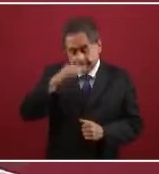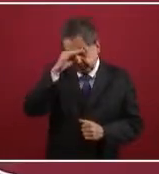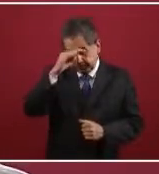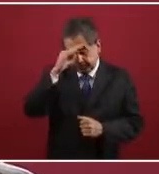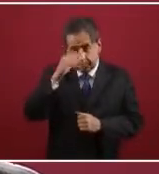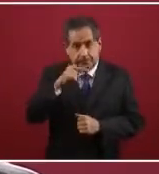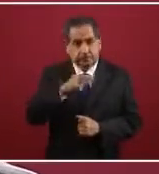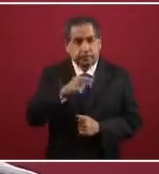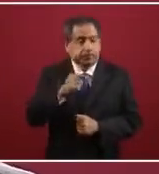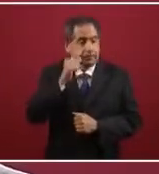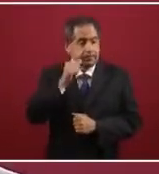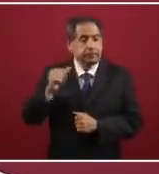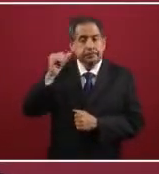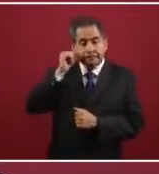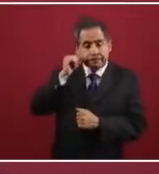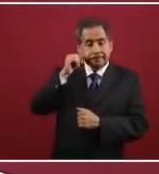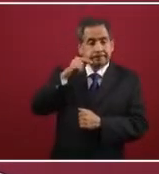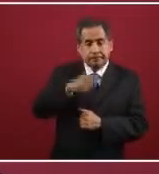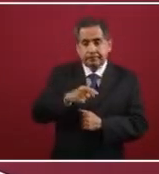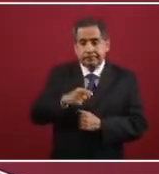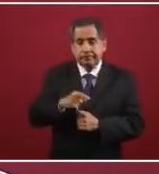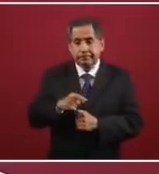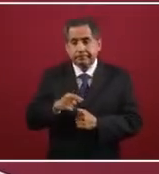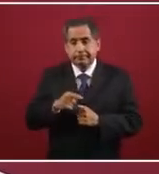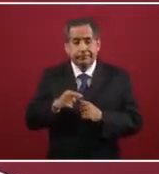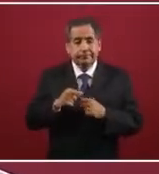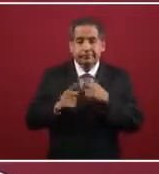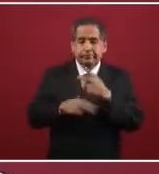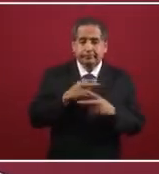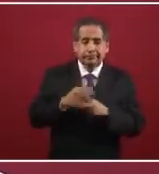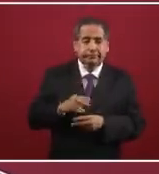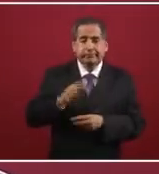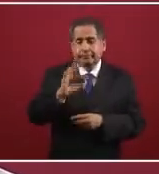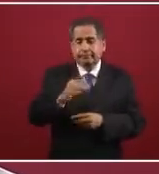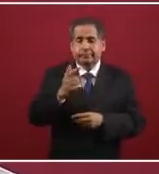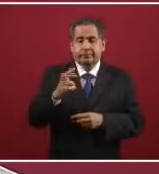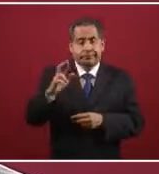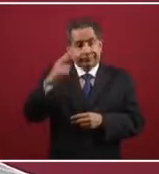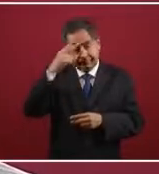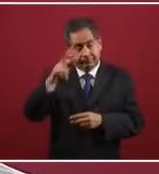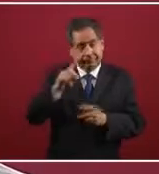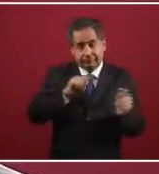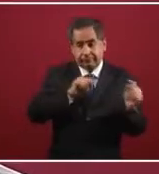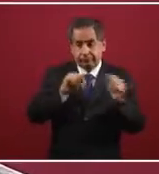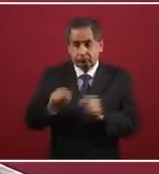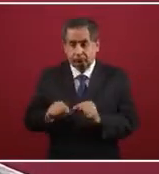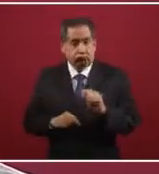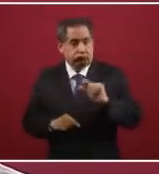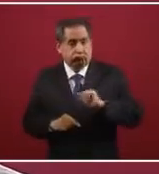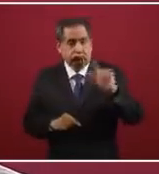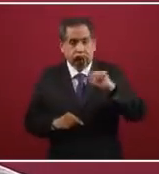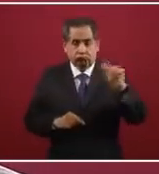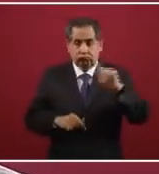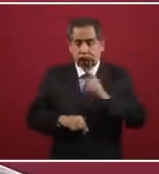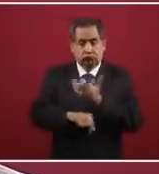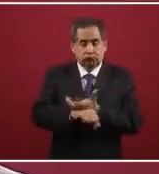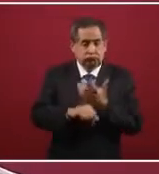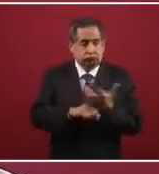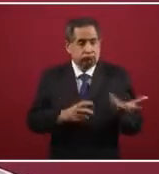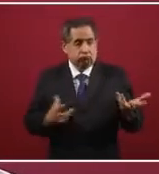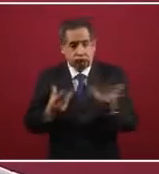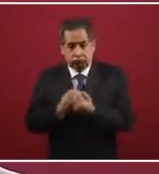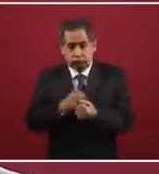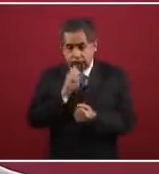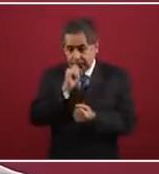que el día de ayer que hayan concurrido en la Fiscalía General de la República de México altos funcionarios del gobierno de Estados Unidos para